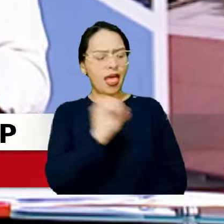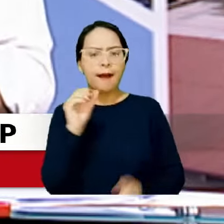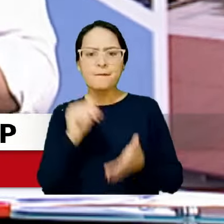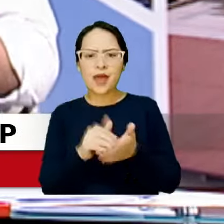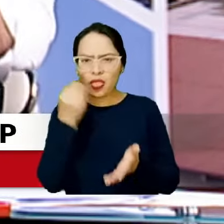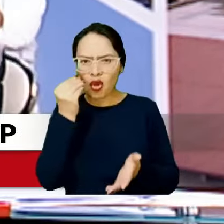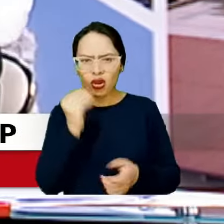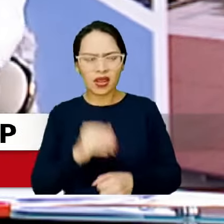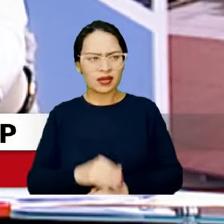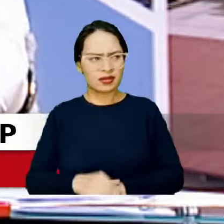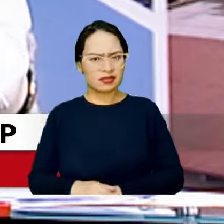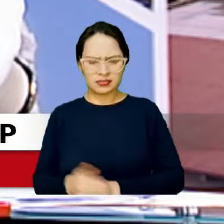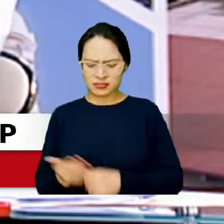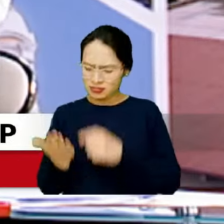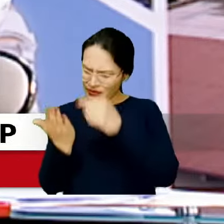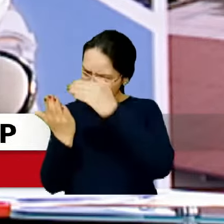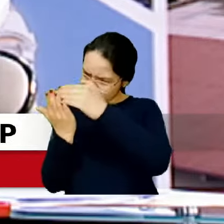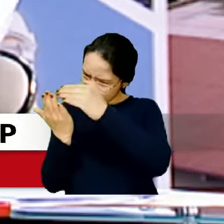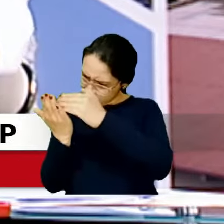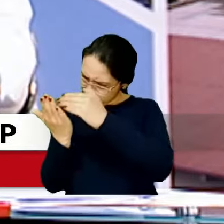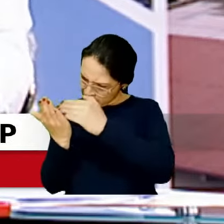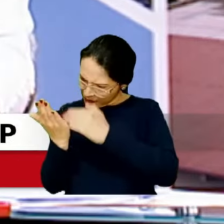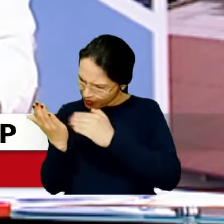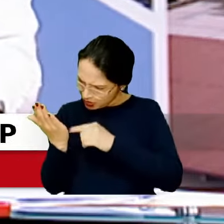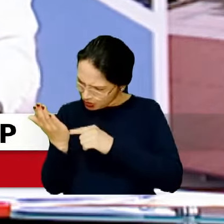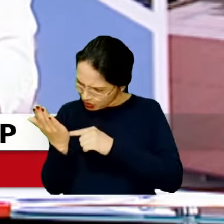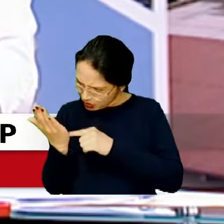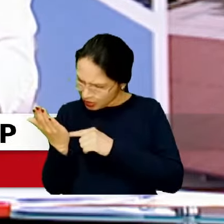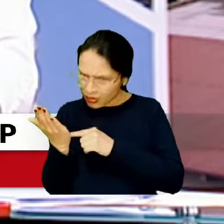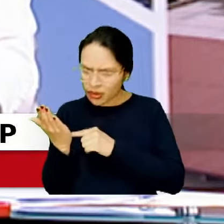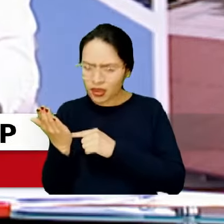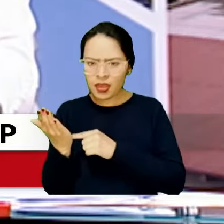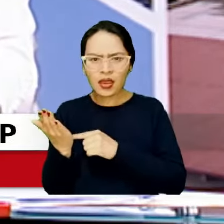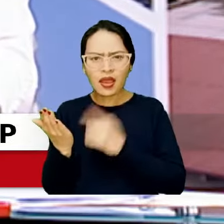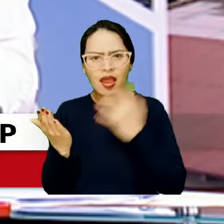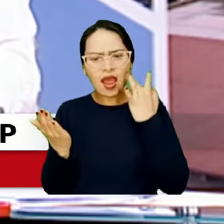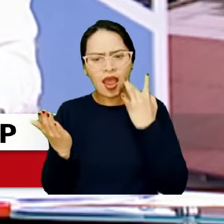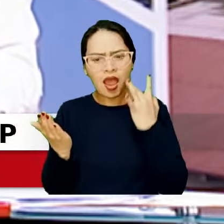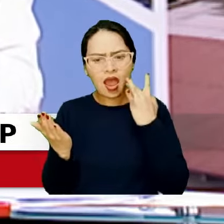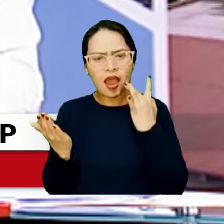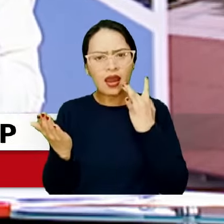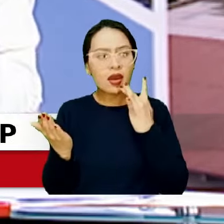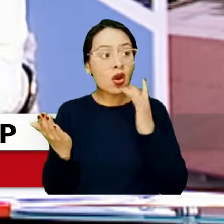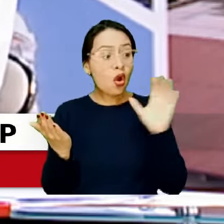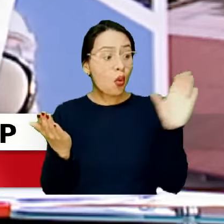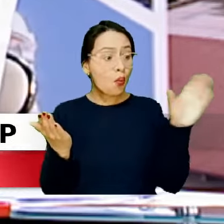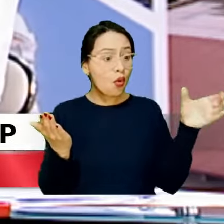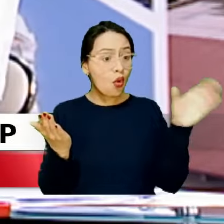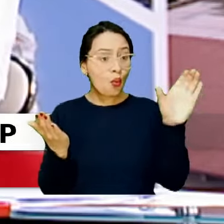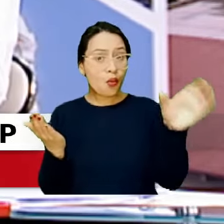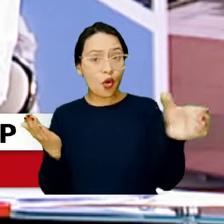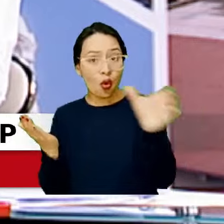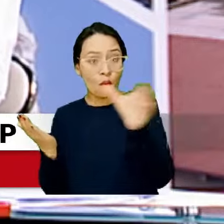esto? Que todos estos procesos, hay tres oferentes que se han llevado más de $1,200,000